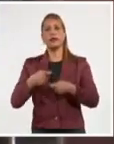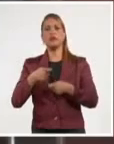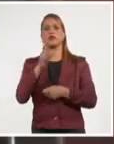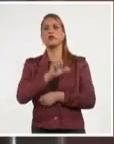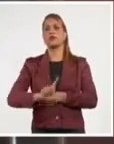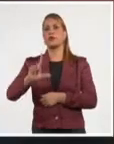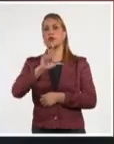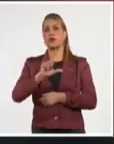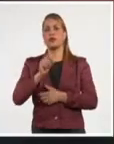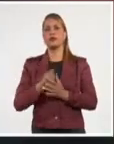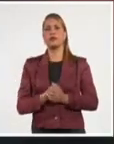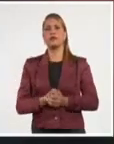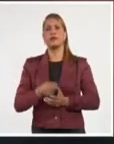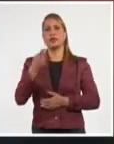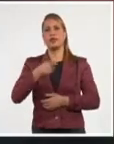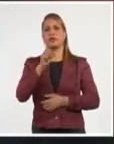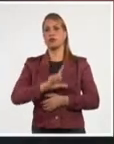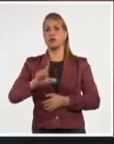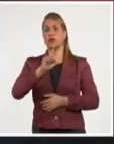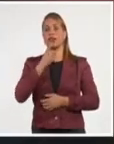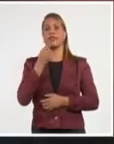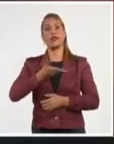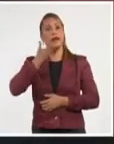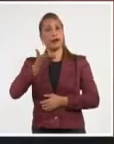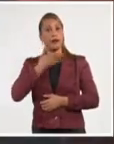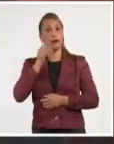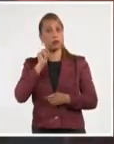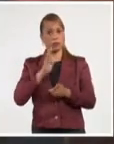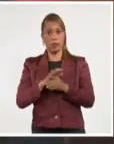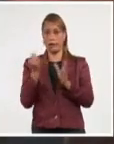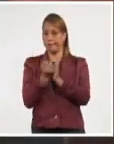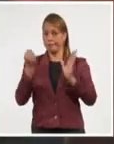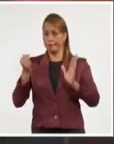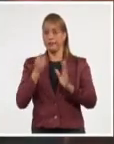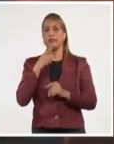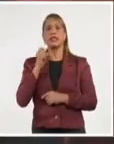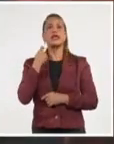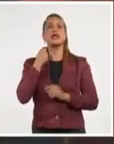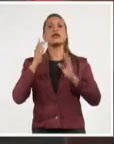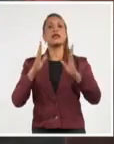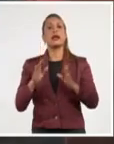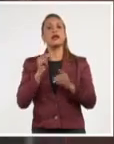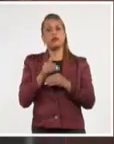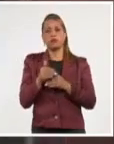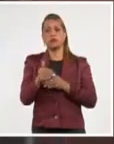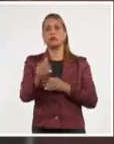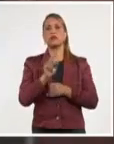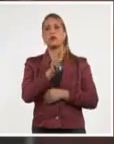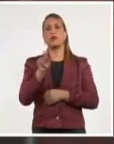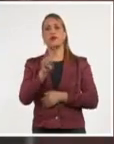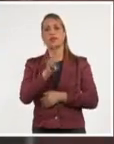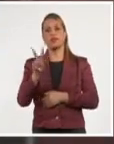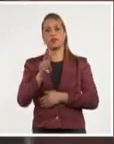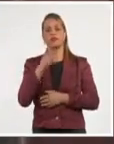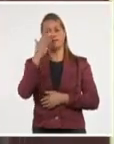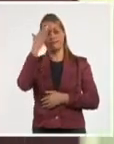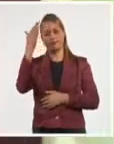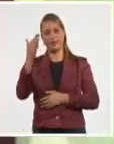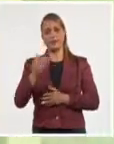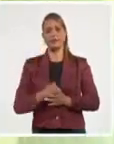social. Declaro formalmente iniciado el año judicial 2022. Muchas